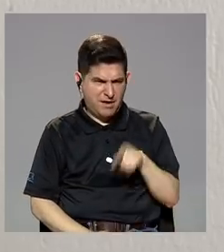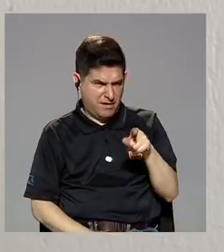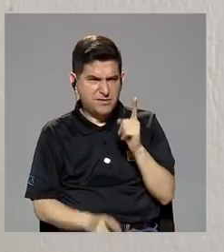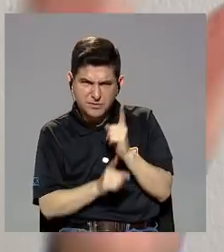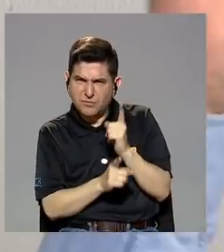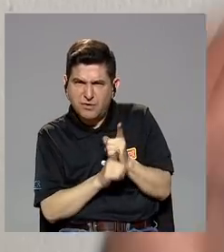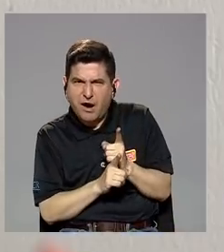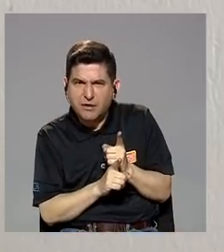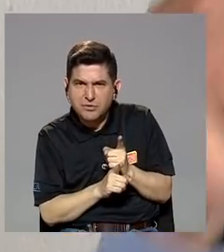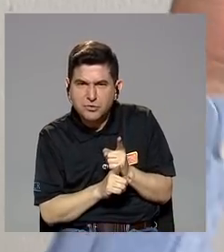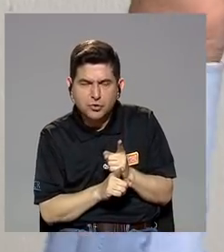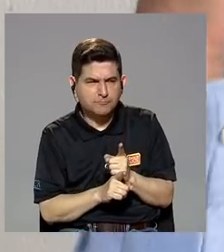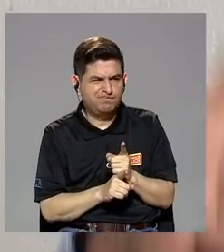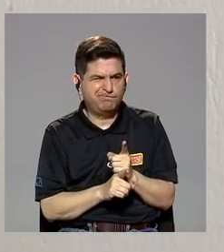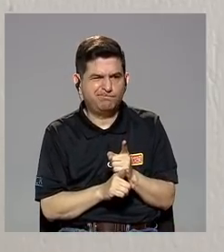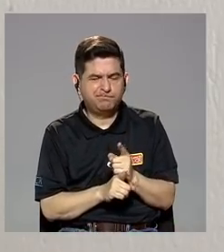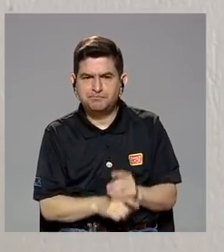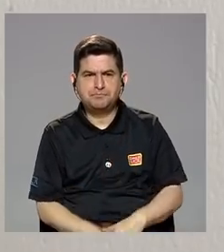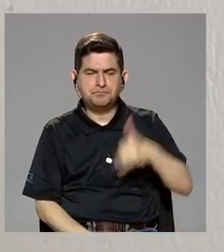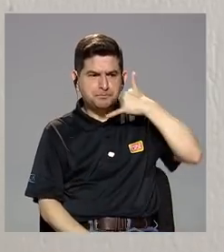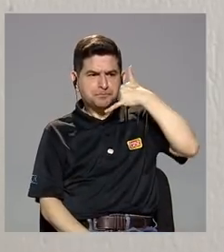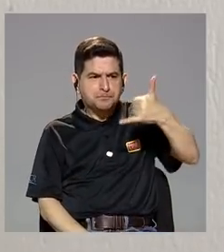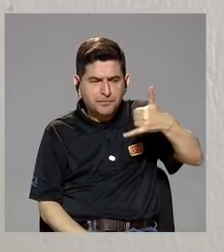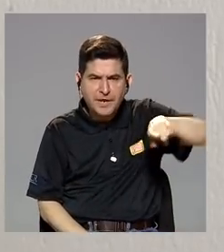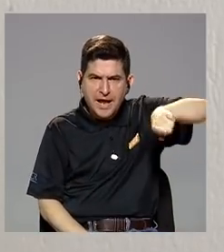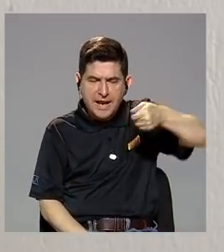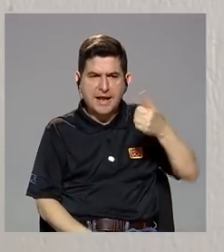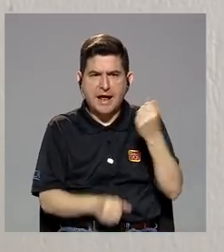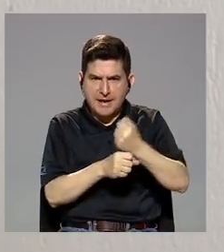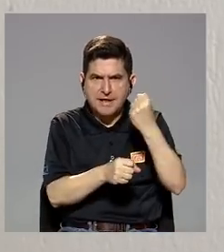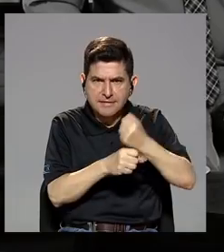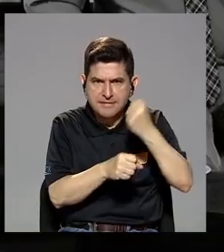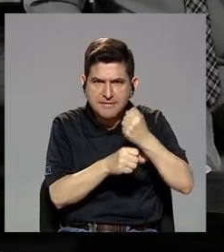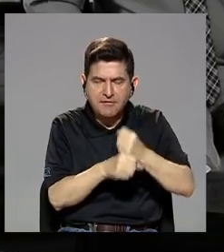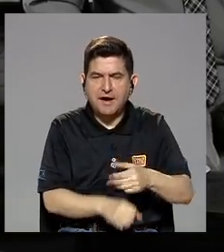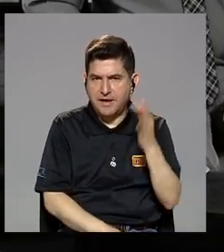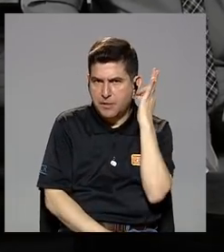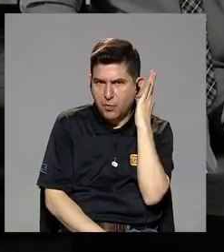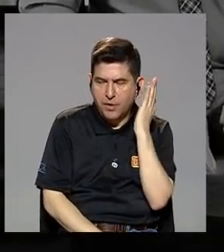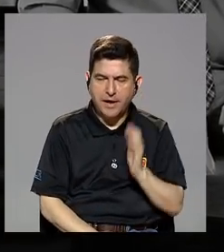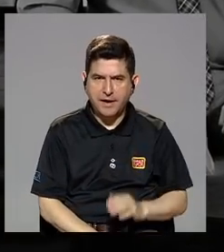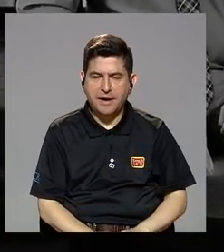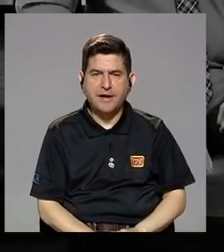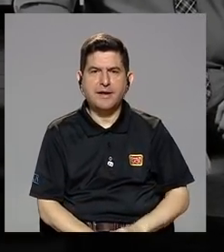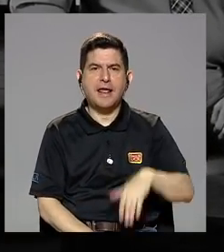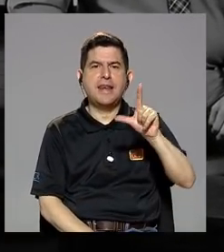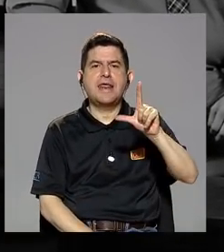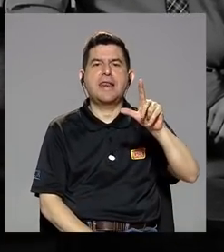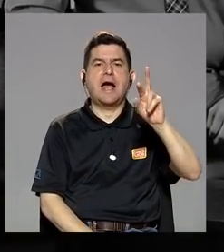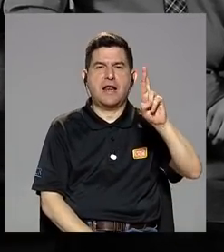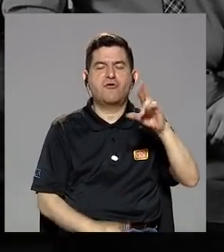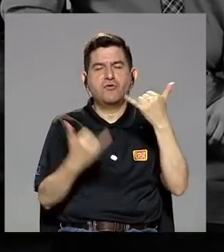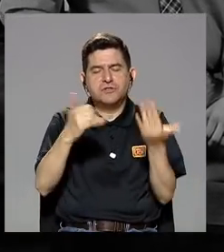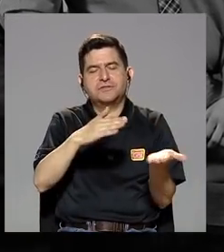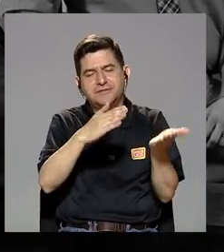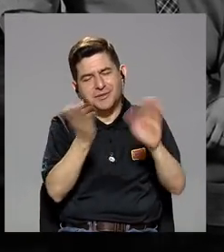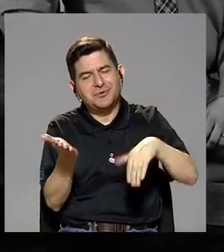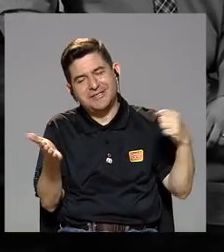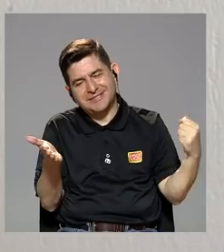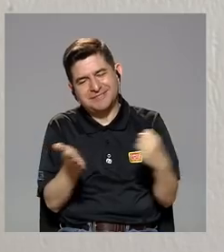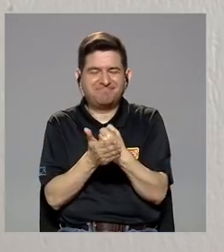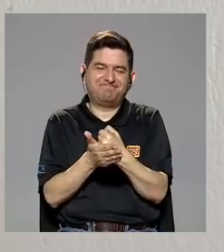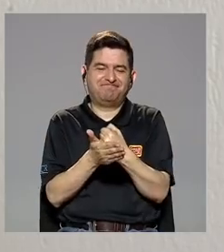y no aguanté agarre del teléfono y llamé al canal donde trabajaba la chica que era a liliana arroz ya fallecida